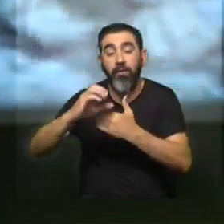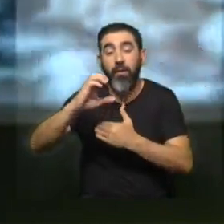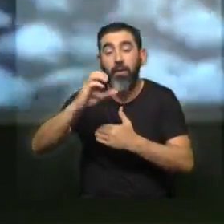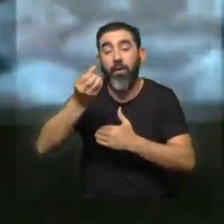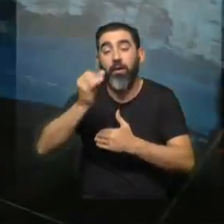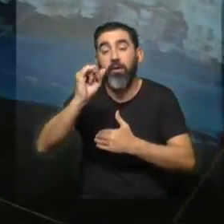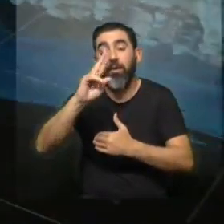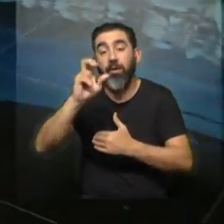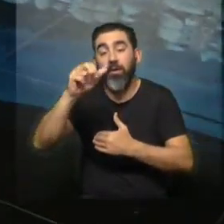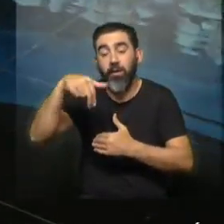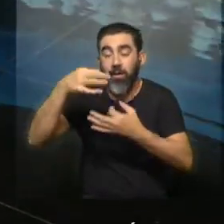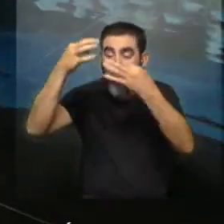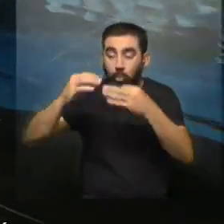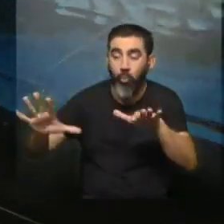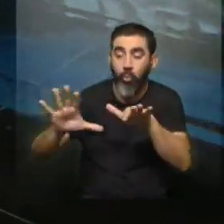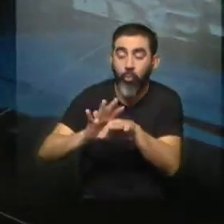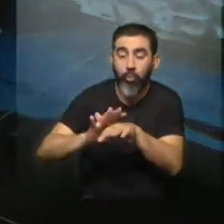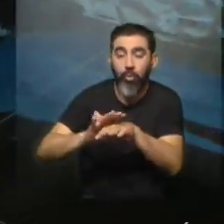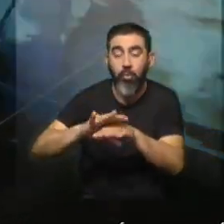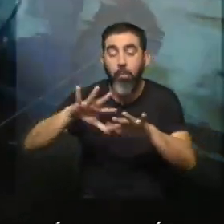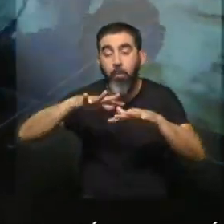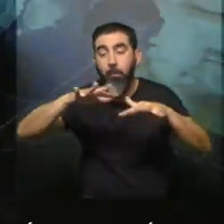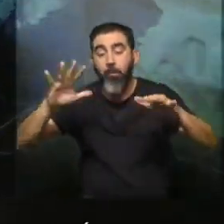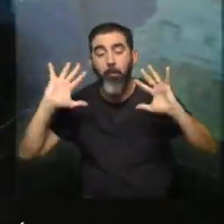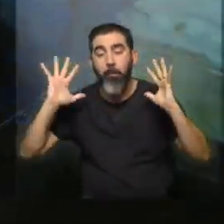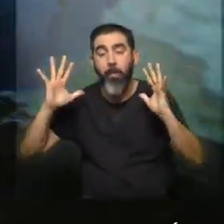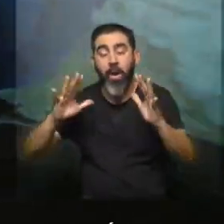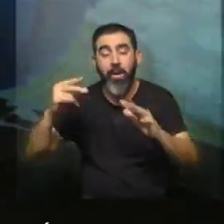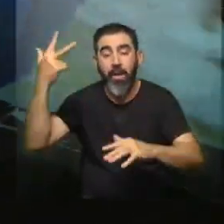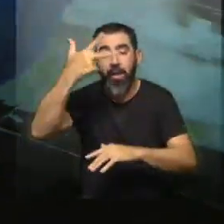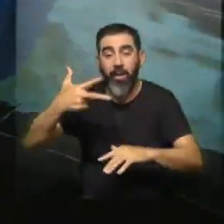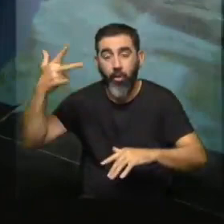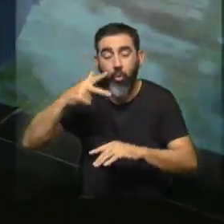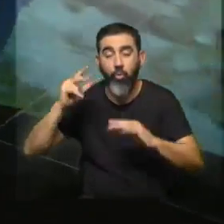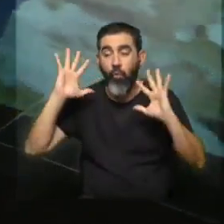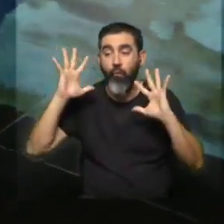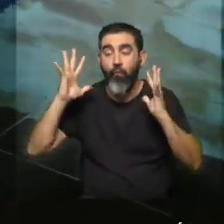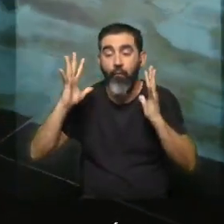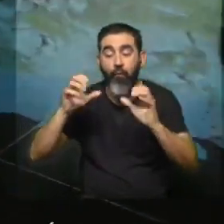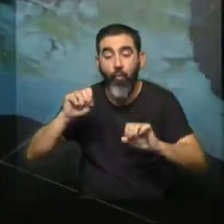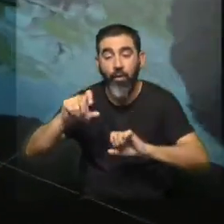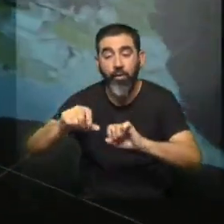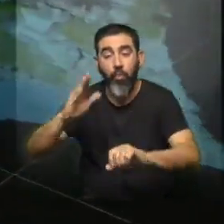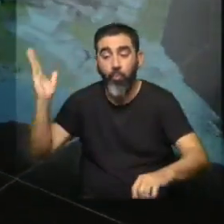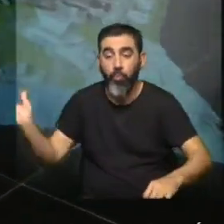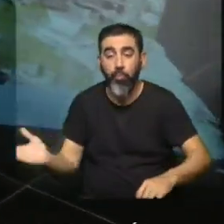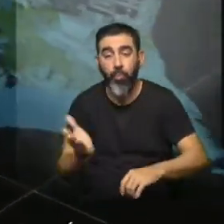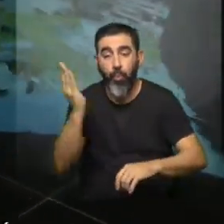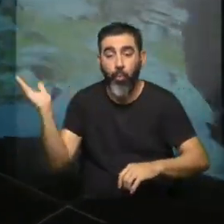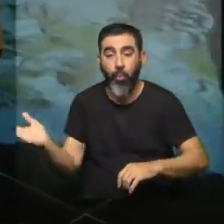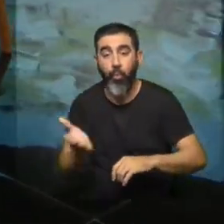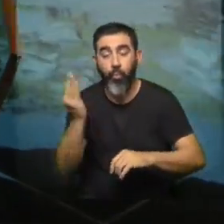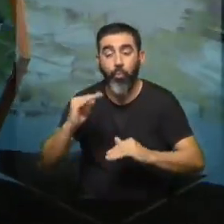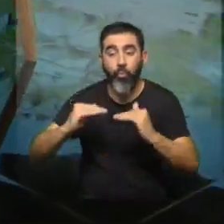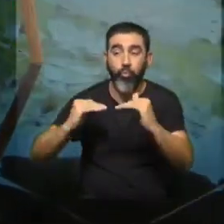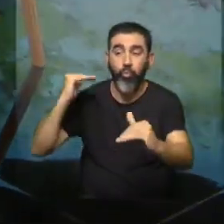ejemplo, coinciden con parques eólicos, con forestaciones, con todo el modelo productivo que va en zonas